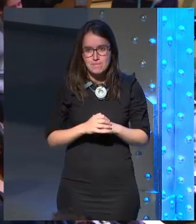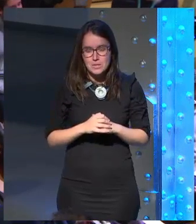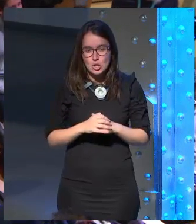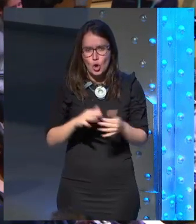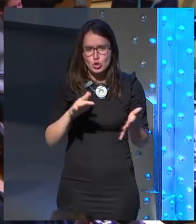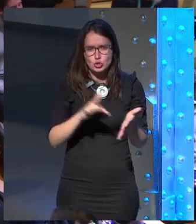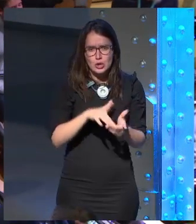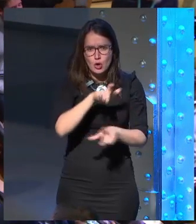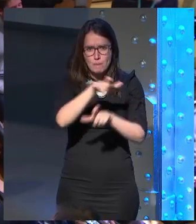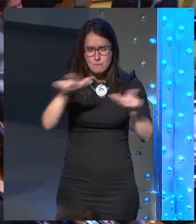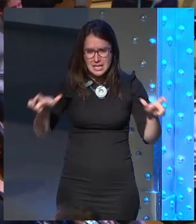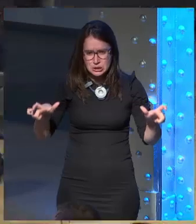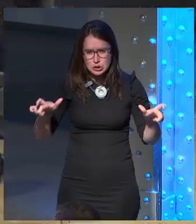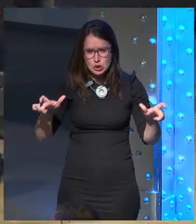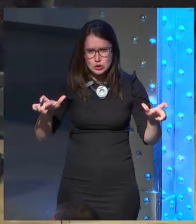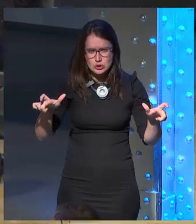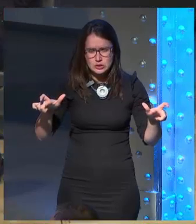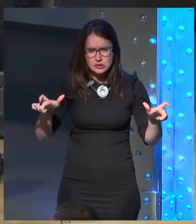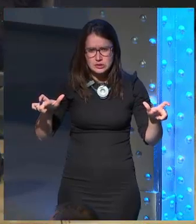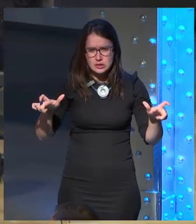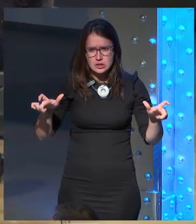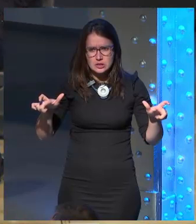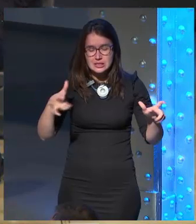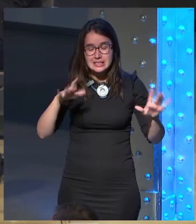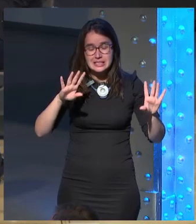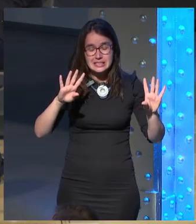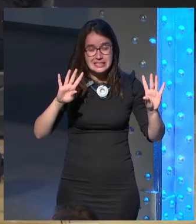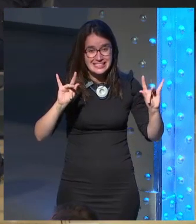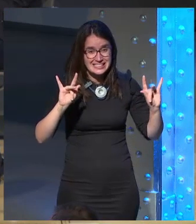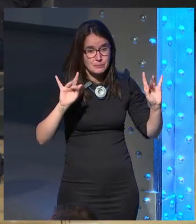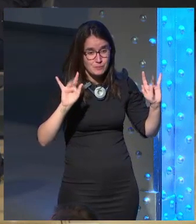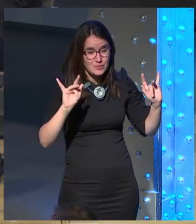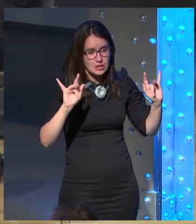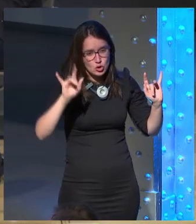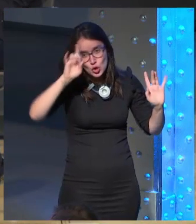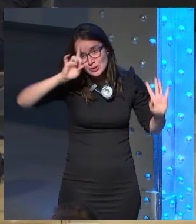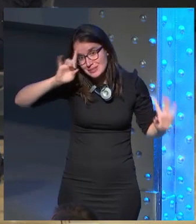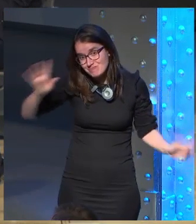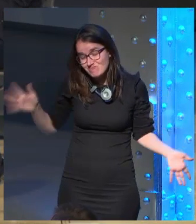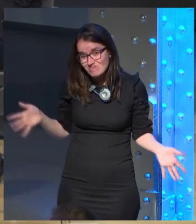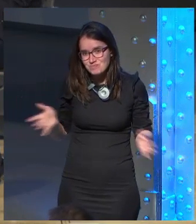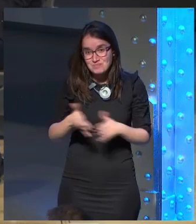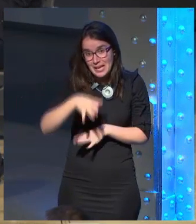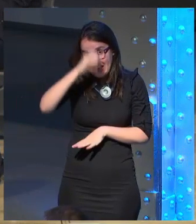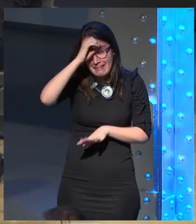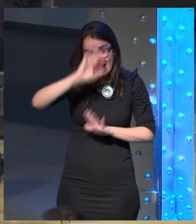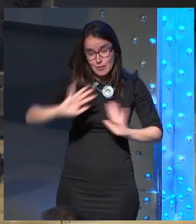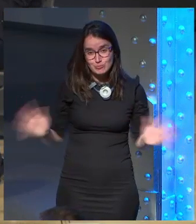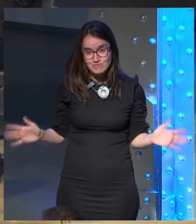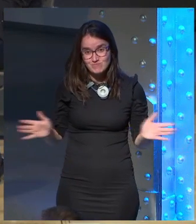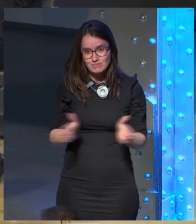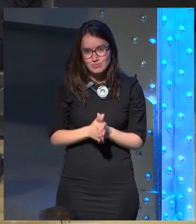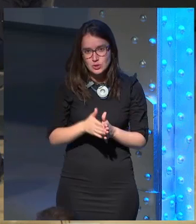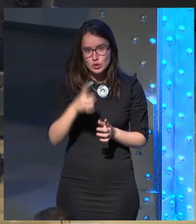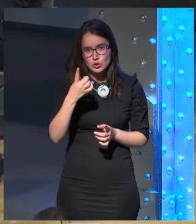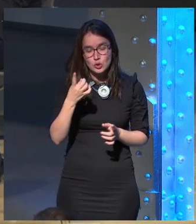¿Qué ocurrió con personas que había? I have the perfect hair for. Sí, no sé. No tengo ni idea. Pero hay